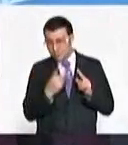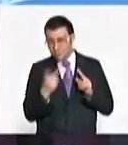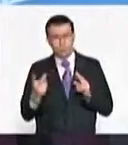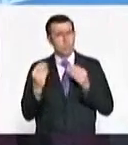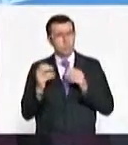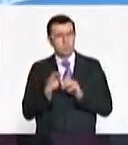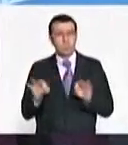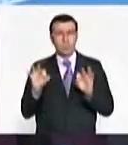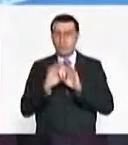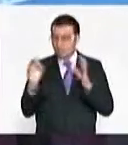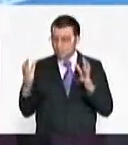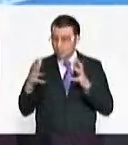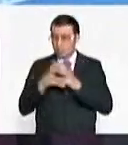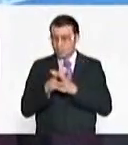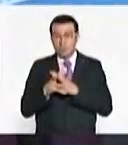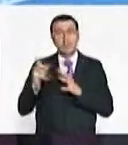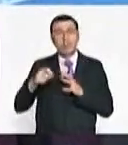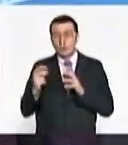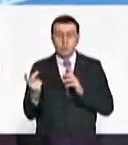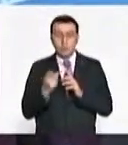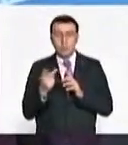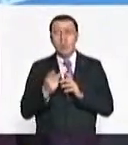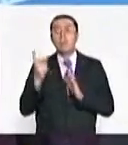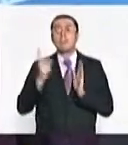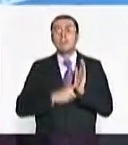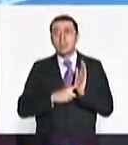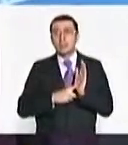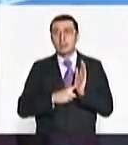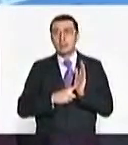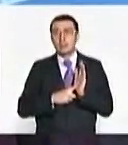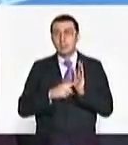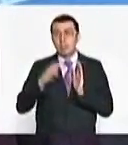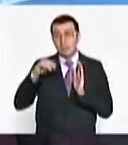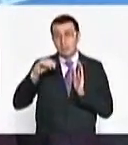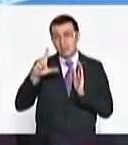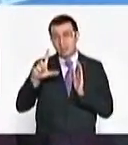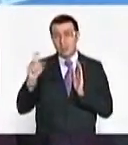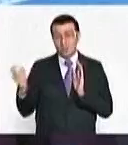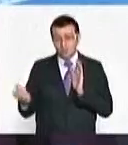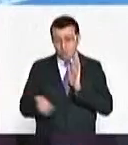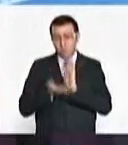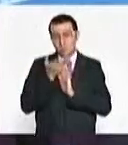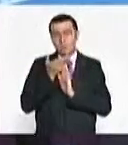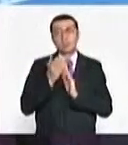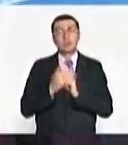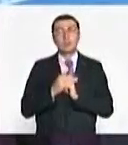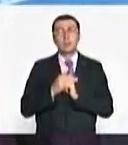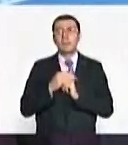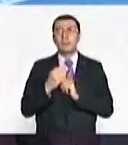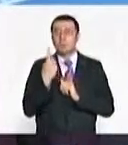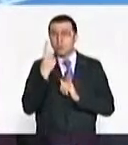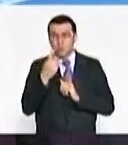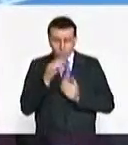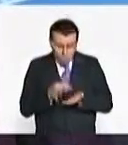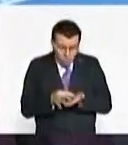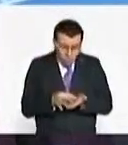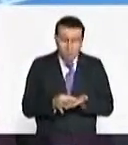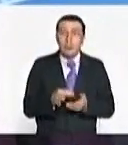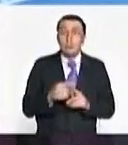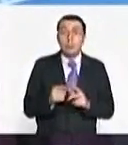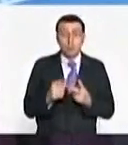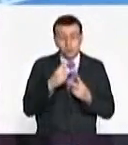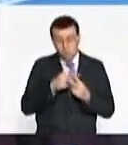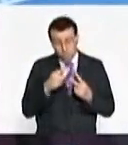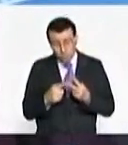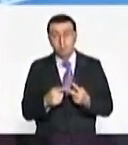los dos combinados deben sumar más de 1000 miligramos juntos. Todas las cápsulas, no se dejen engañadas, vienen por pesan un gramo, ¿ya? Pero la cantidad de las